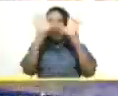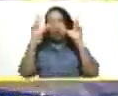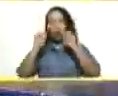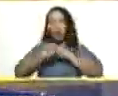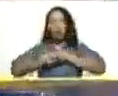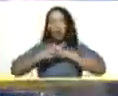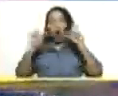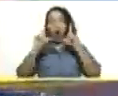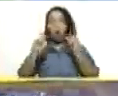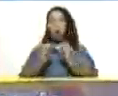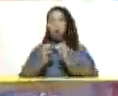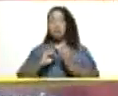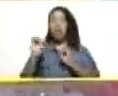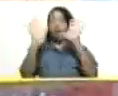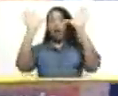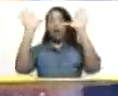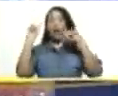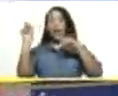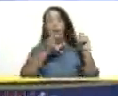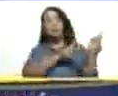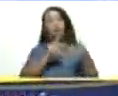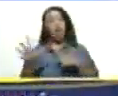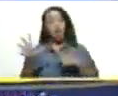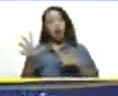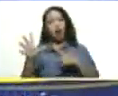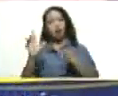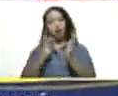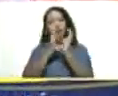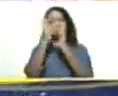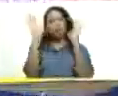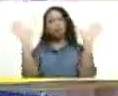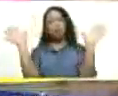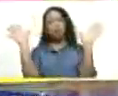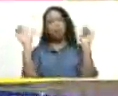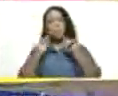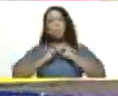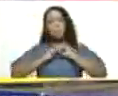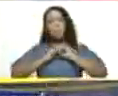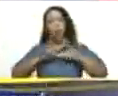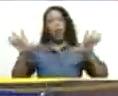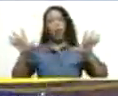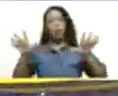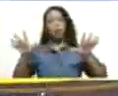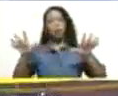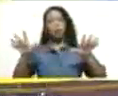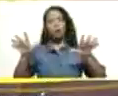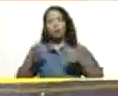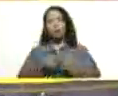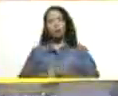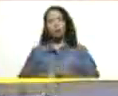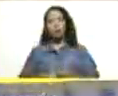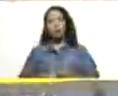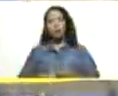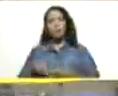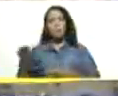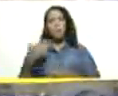asombroso, milagroso. Es un programa en Cristo, multiplicar panes,